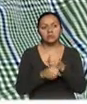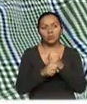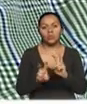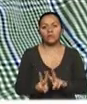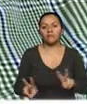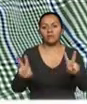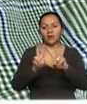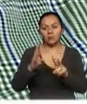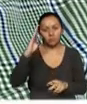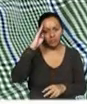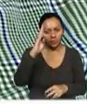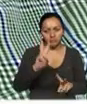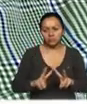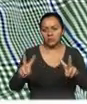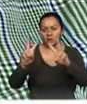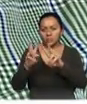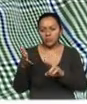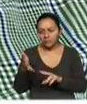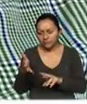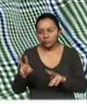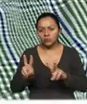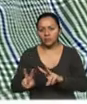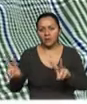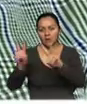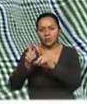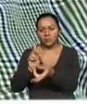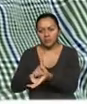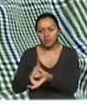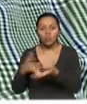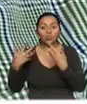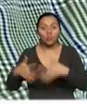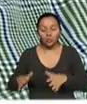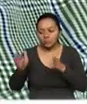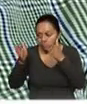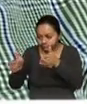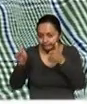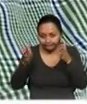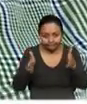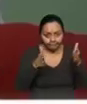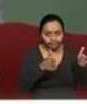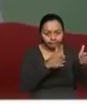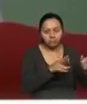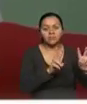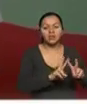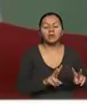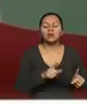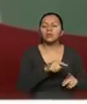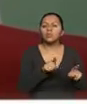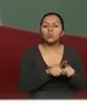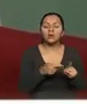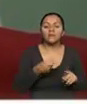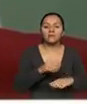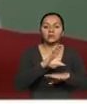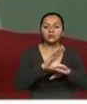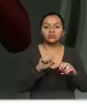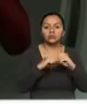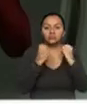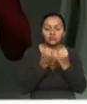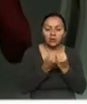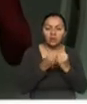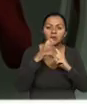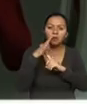del policía, del maestro, del médico, la inversión social, los que estaban excluidos,